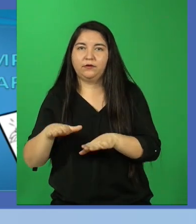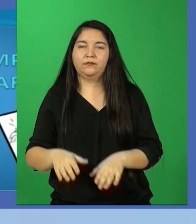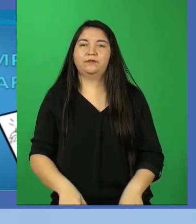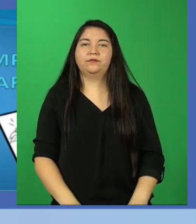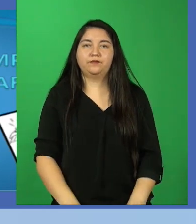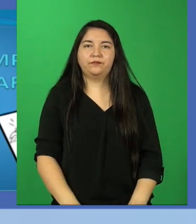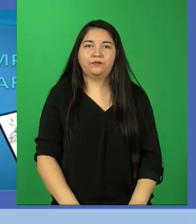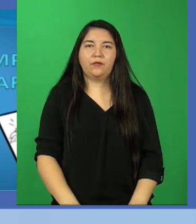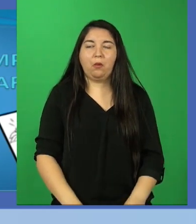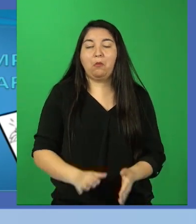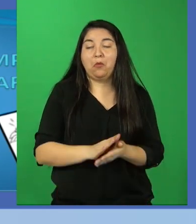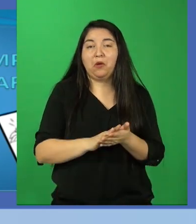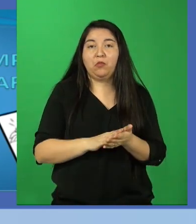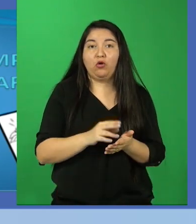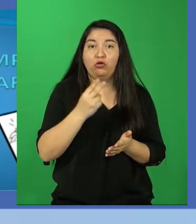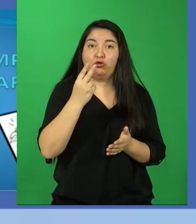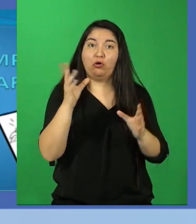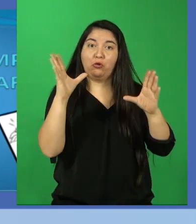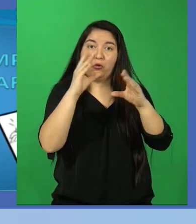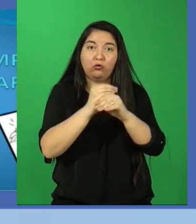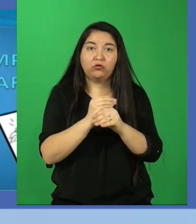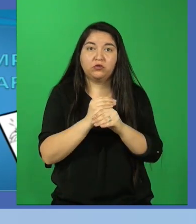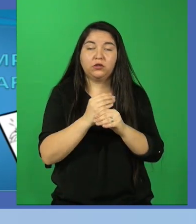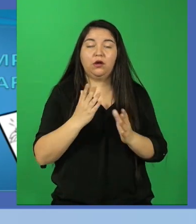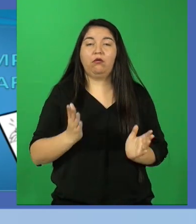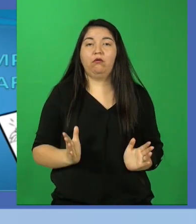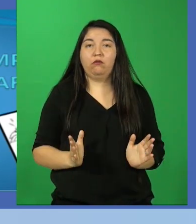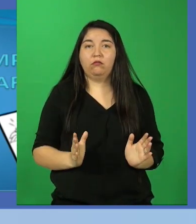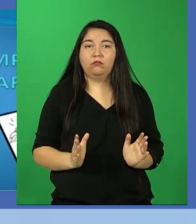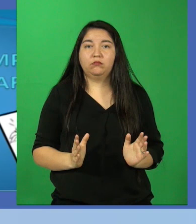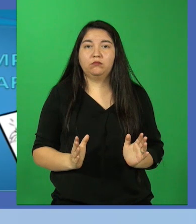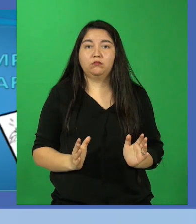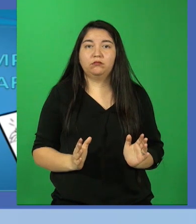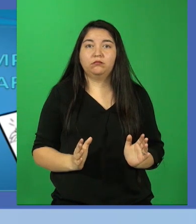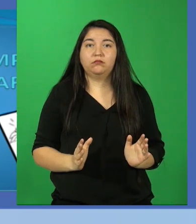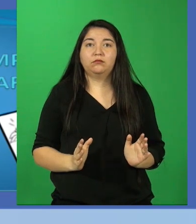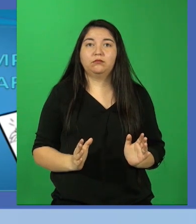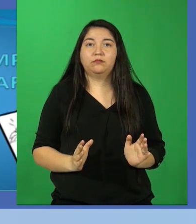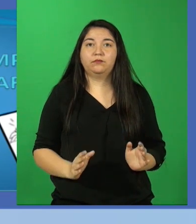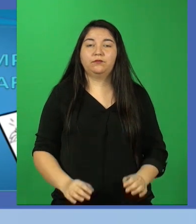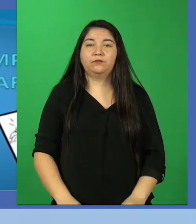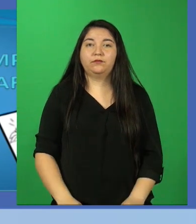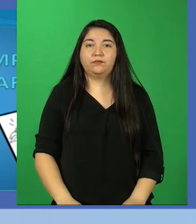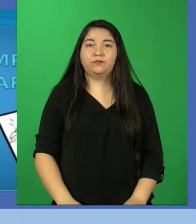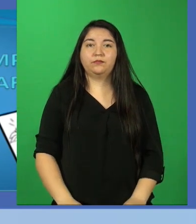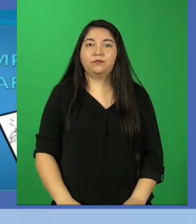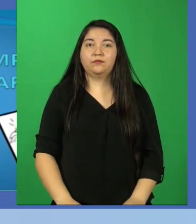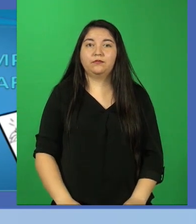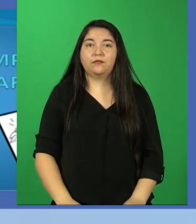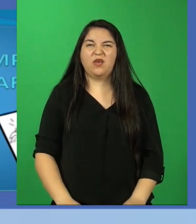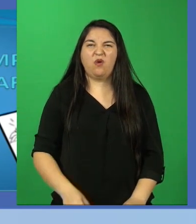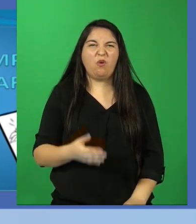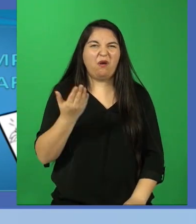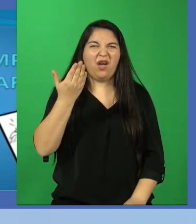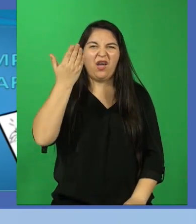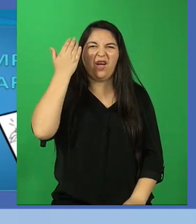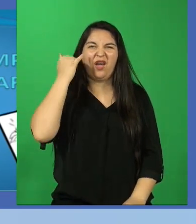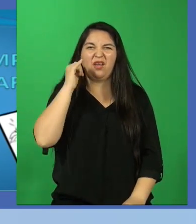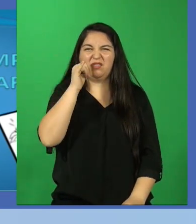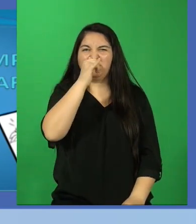¿Duraron 2 noches? ¿Ocurrió en la antigüedad?